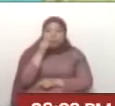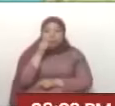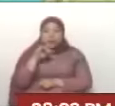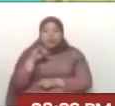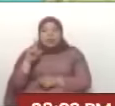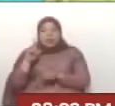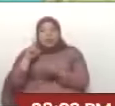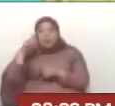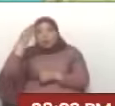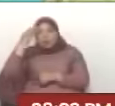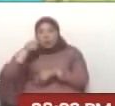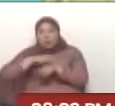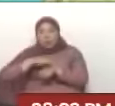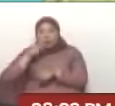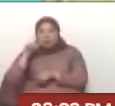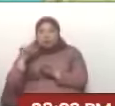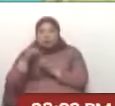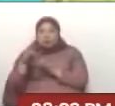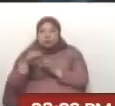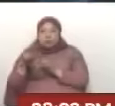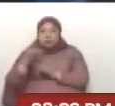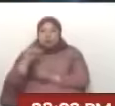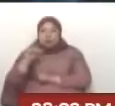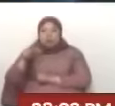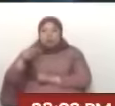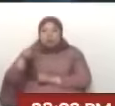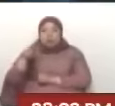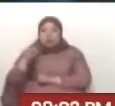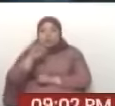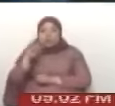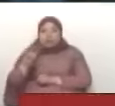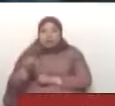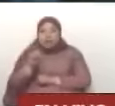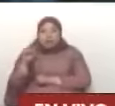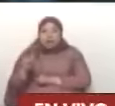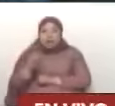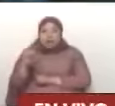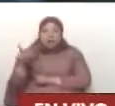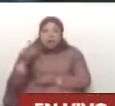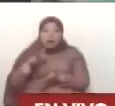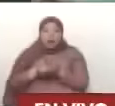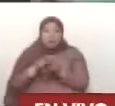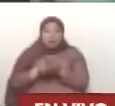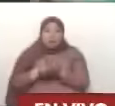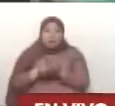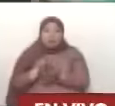Gregorio Hernández de Aguasay, municipio de Aguasay. Gobernador, ha aprobado lo del hospital, los recursos.